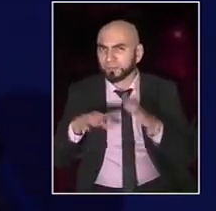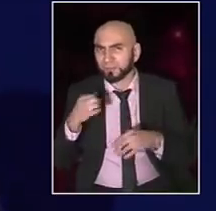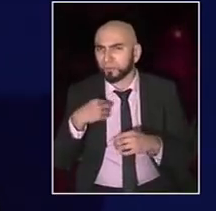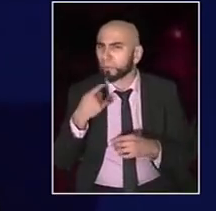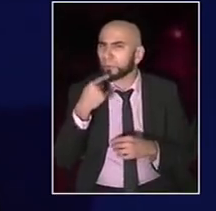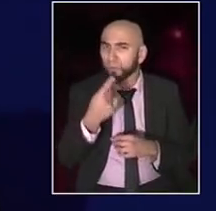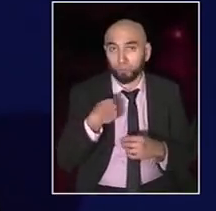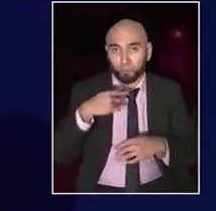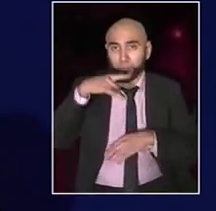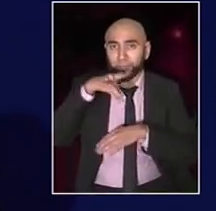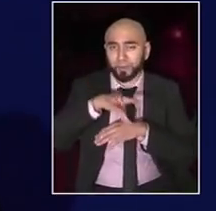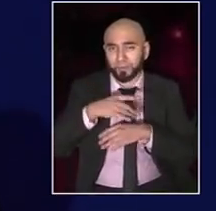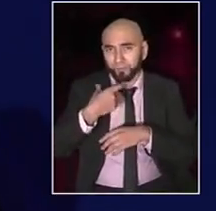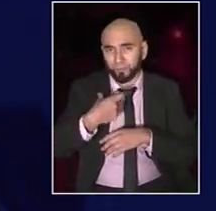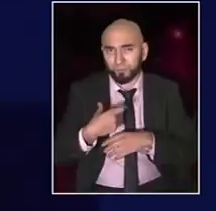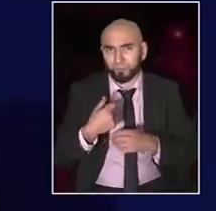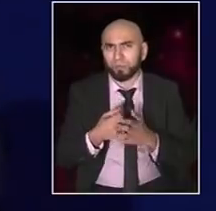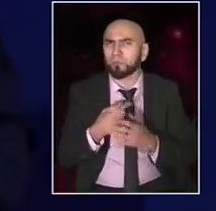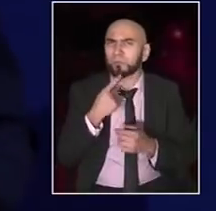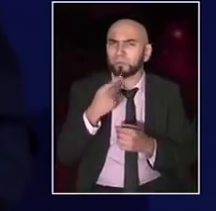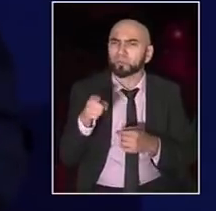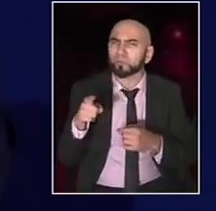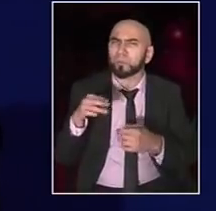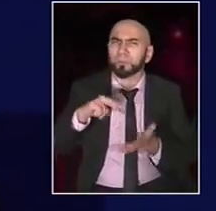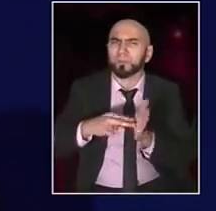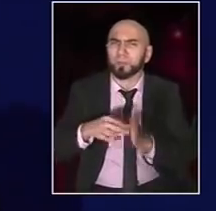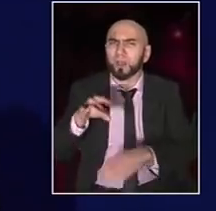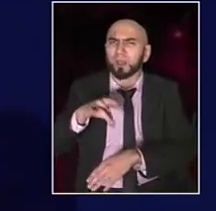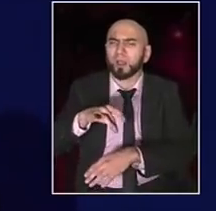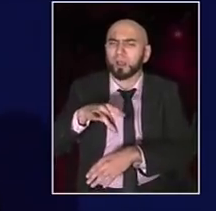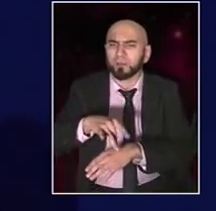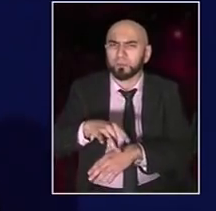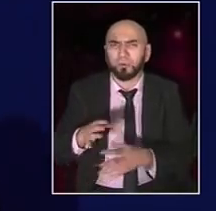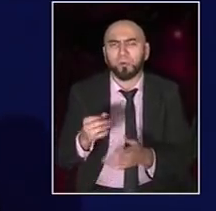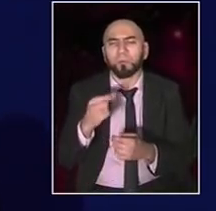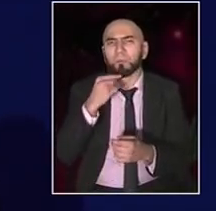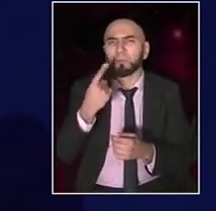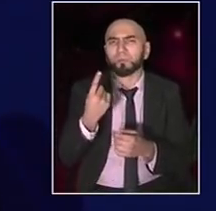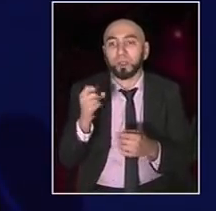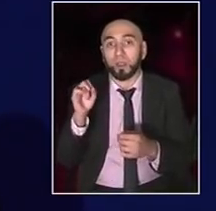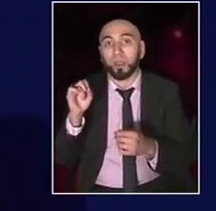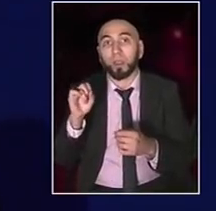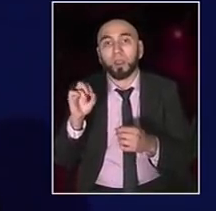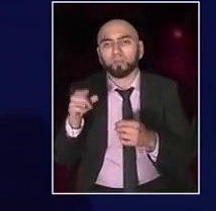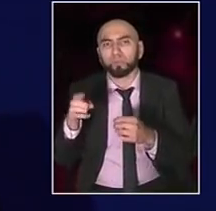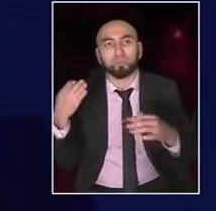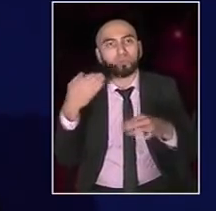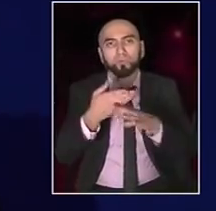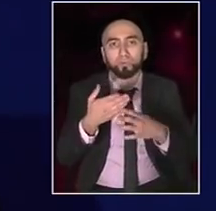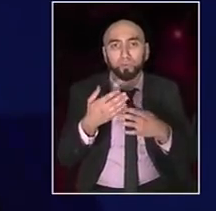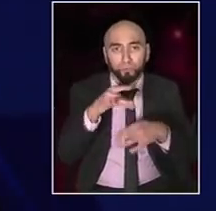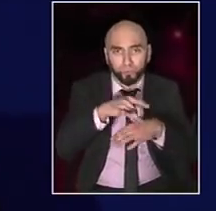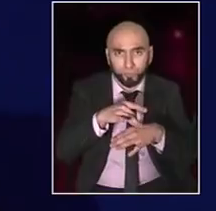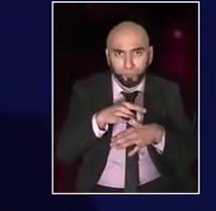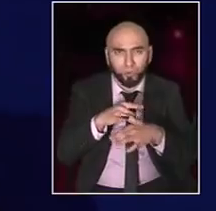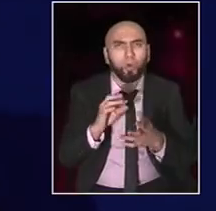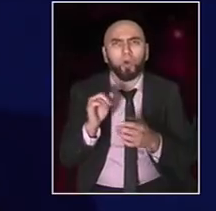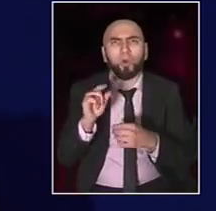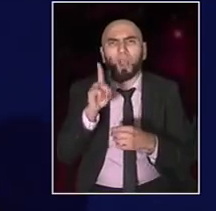médico, ¿tuviste un problema de salud? ¿A quién consultaste primero? ¿Saben cuál es el primer agente de consulta en